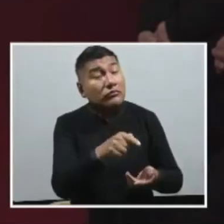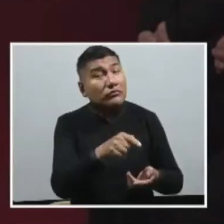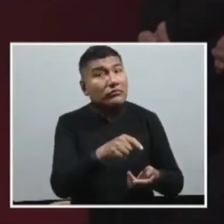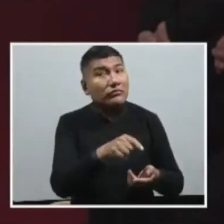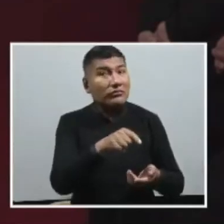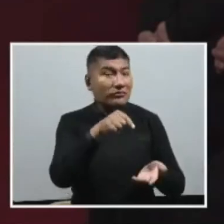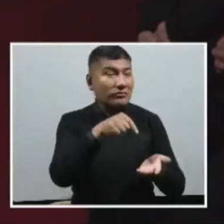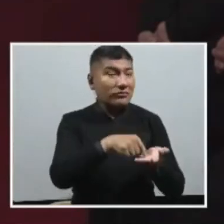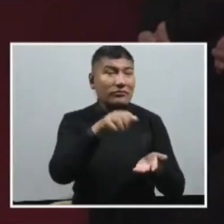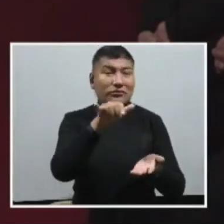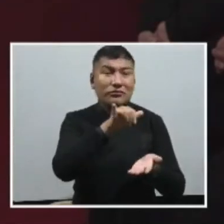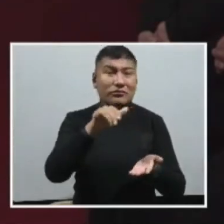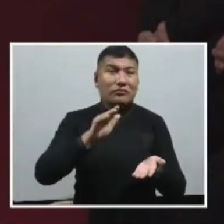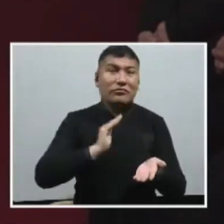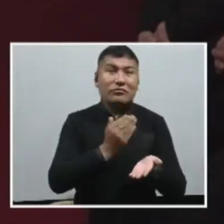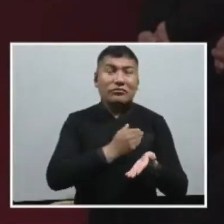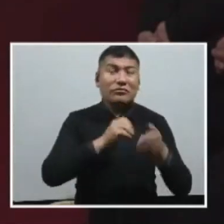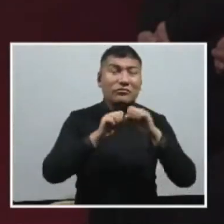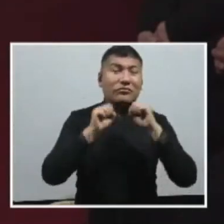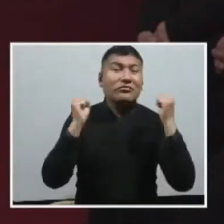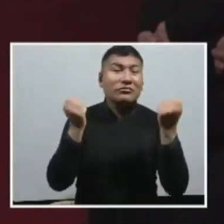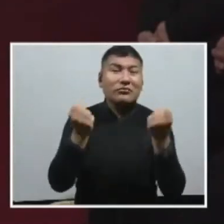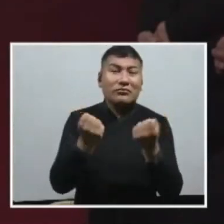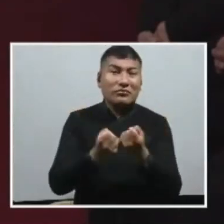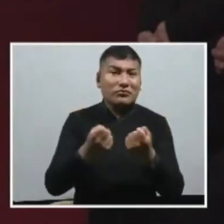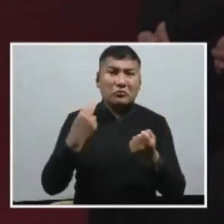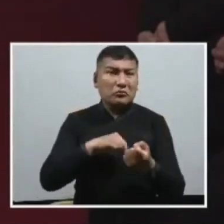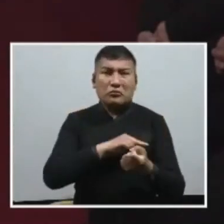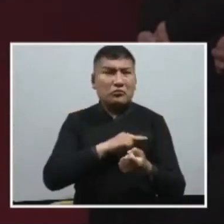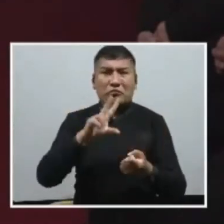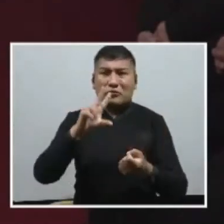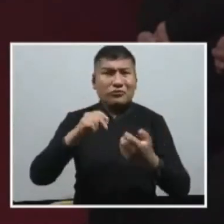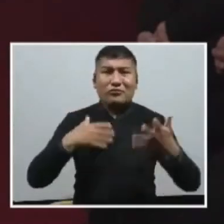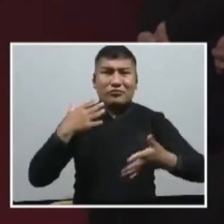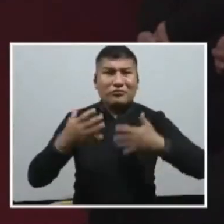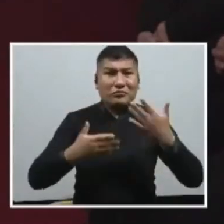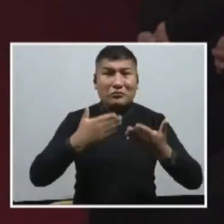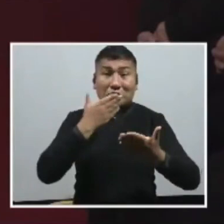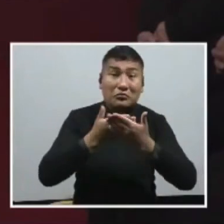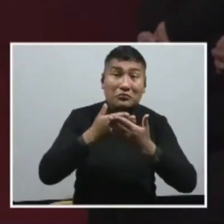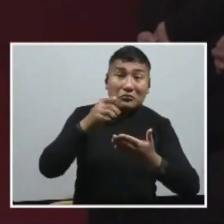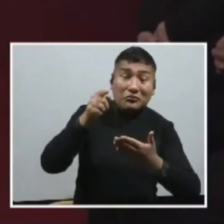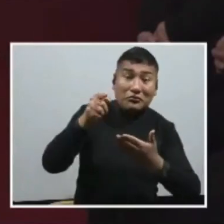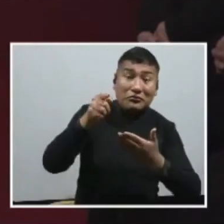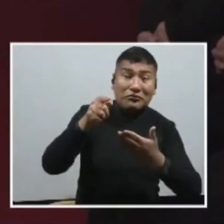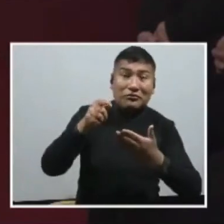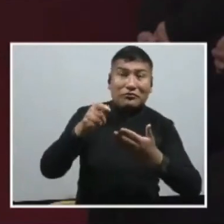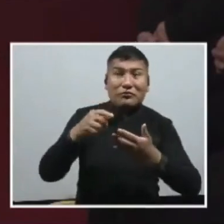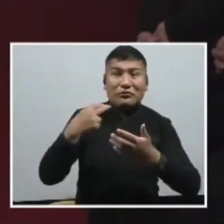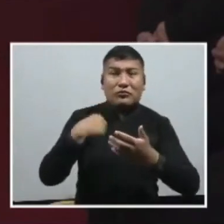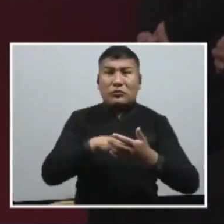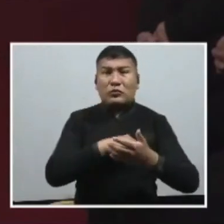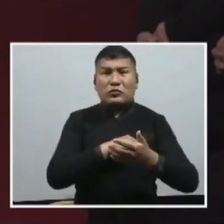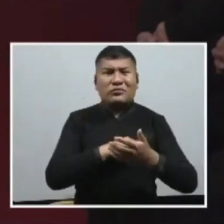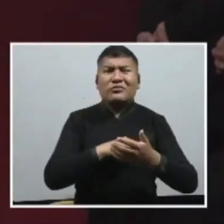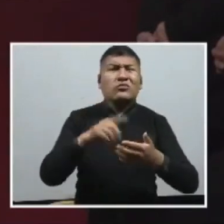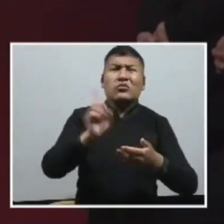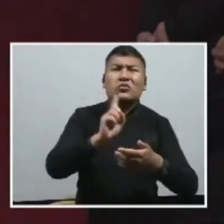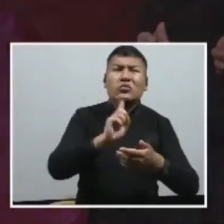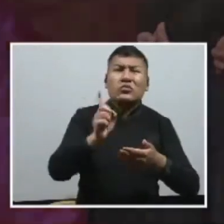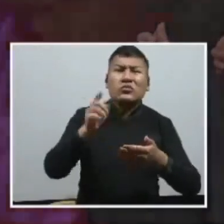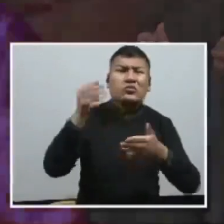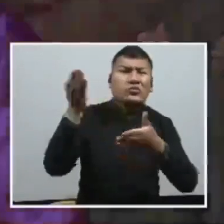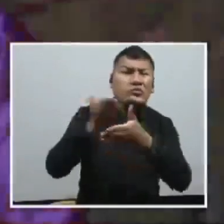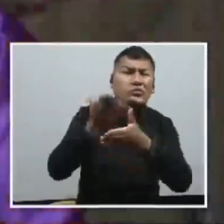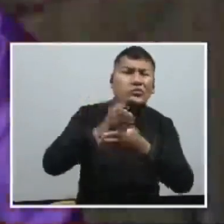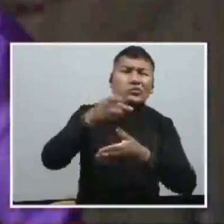también pasa en nuestra sociedad. No nos alegramos con el bien de los hermanos, más bien los interpelamos, ¿no? Ah,